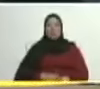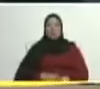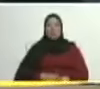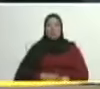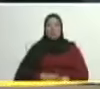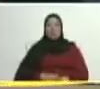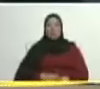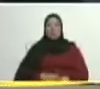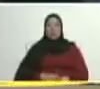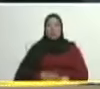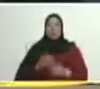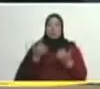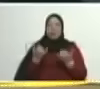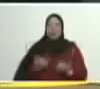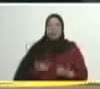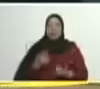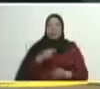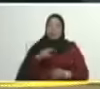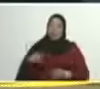aquí está, como siempre,